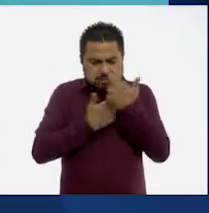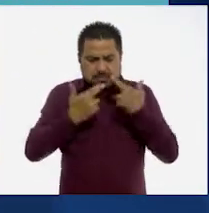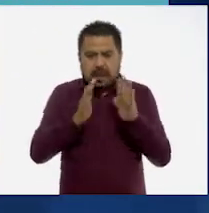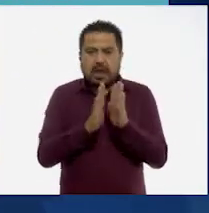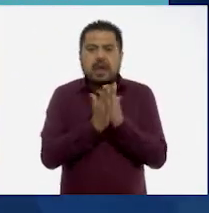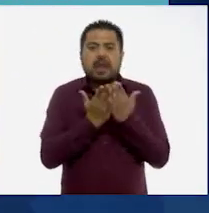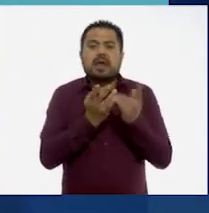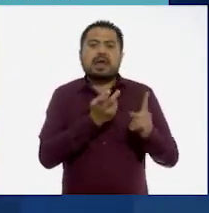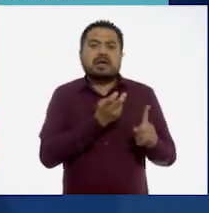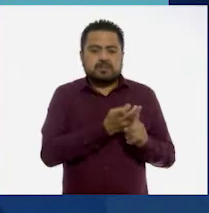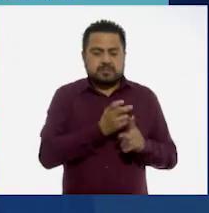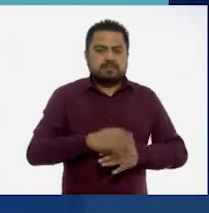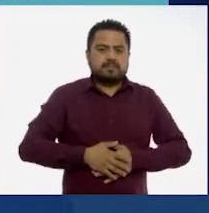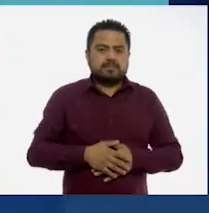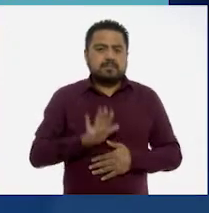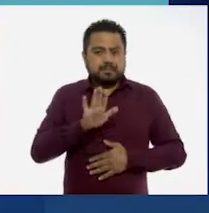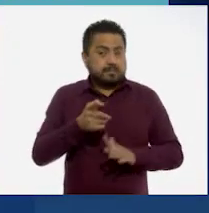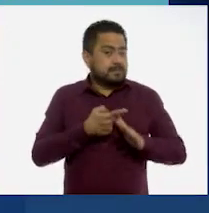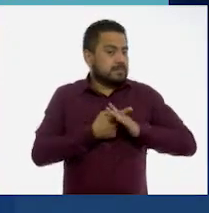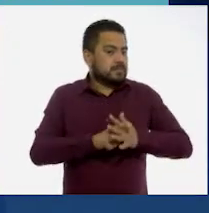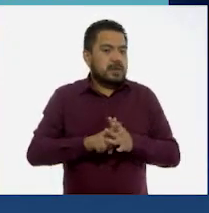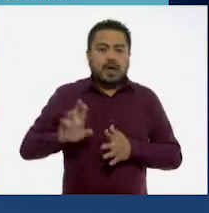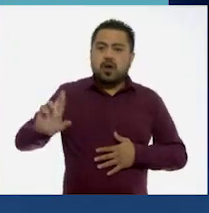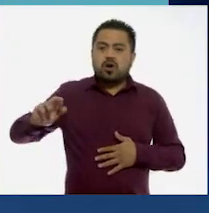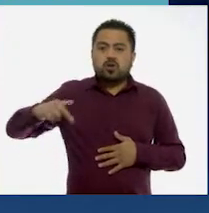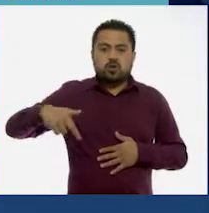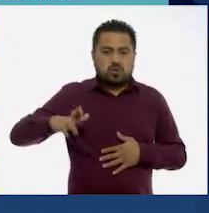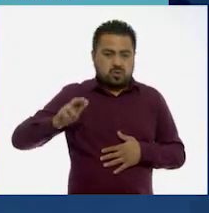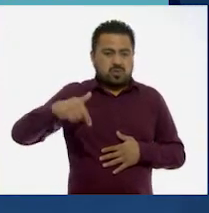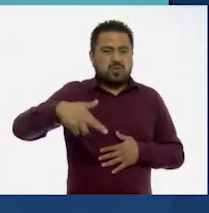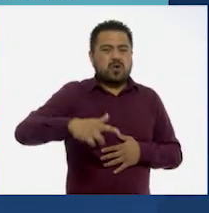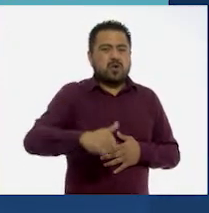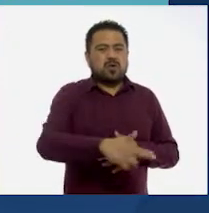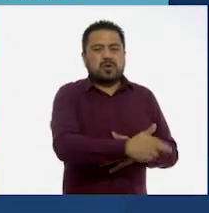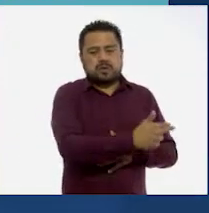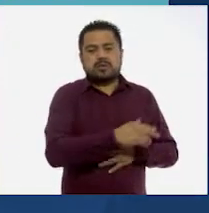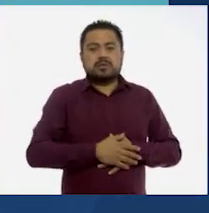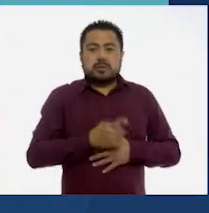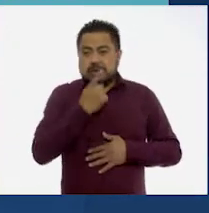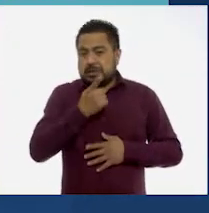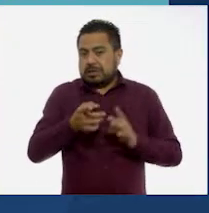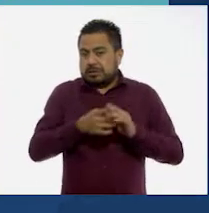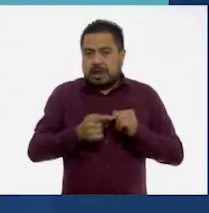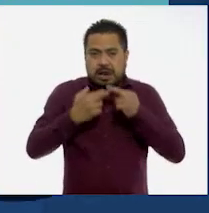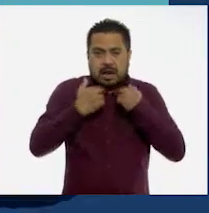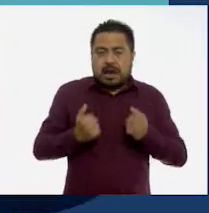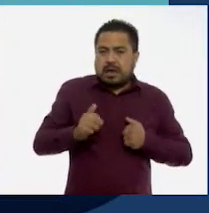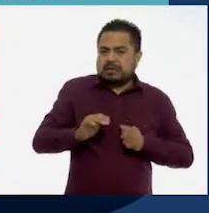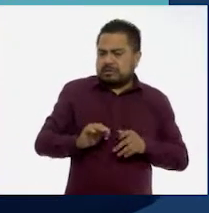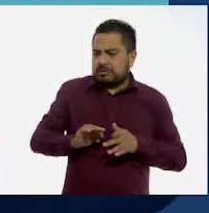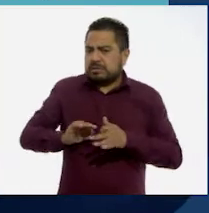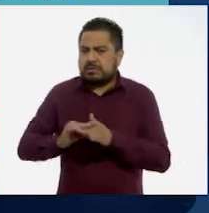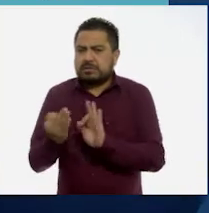libro. Vamos a empezar. La Rumorosa. Dicen que en una ranchería